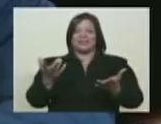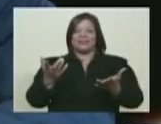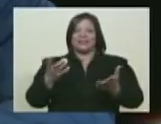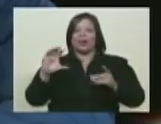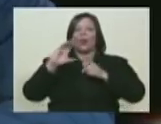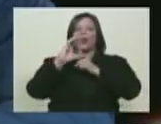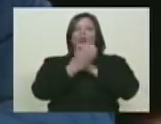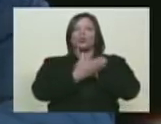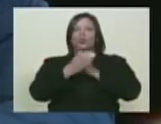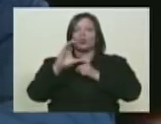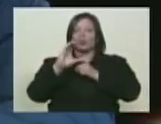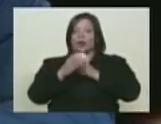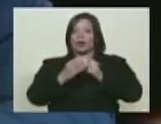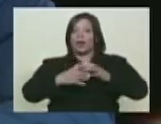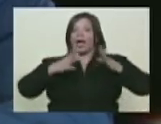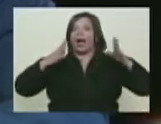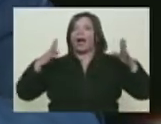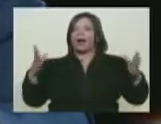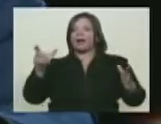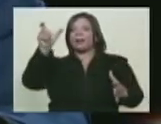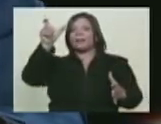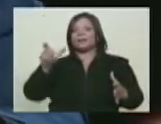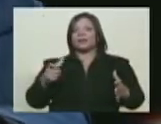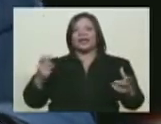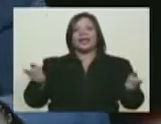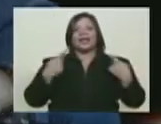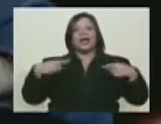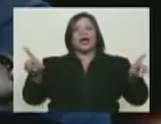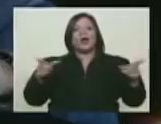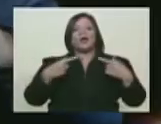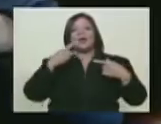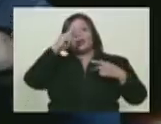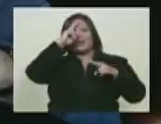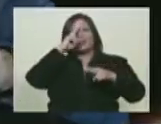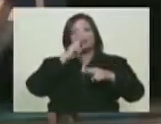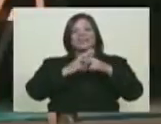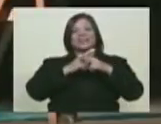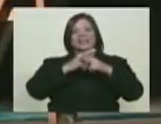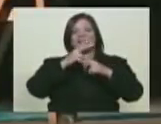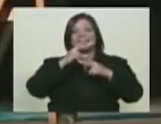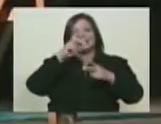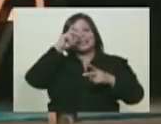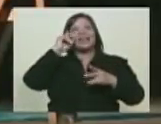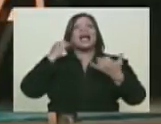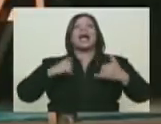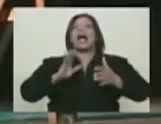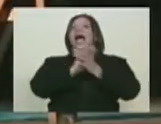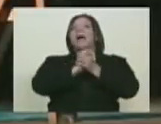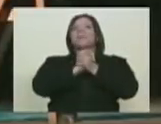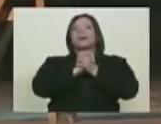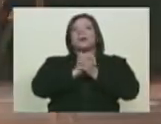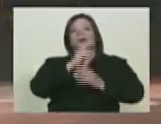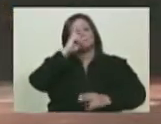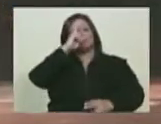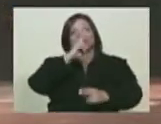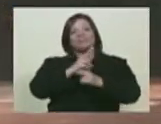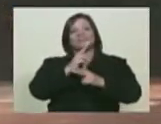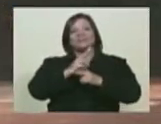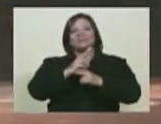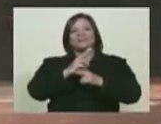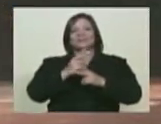horas. Tan grande es Yorlando que decidió celebrar sus 80 años rindiéndole el homenaje a sus amigos. Y se hizo un